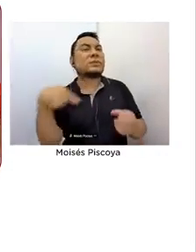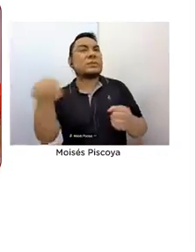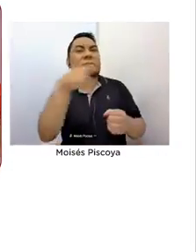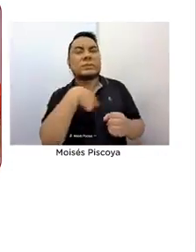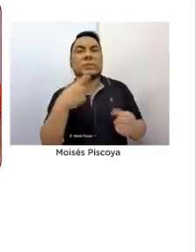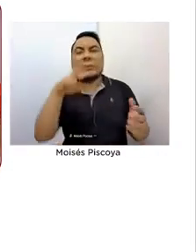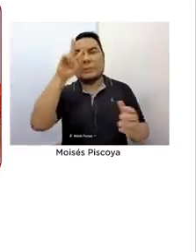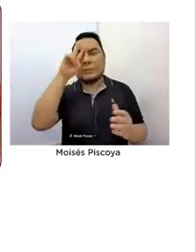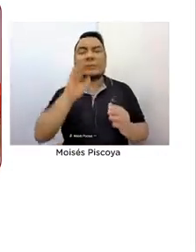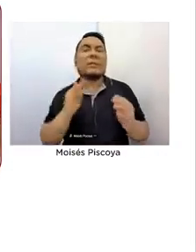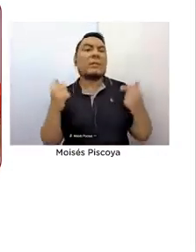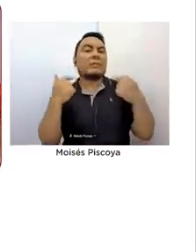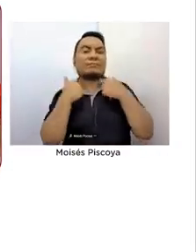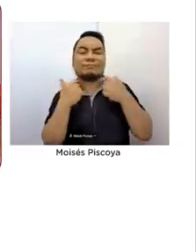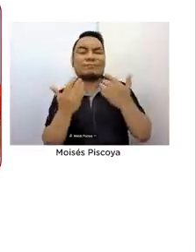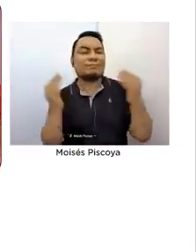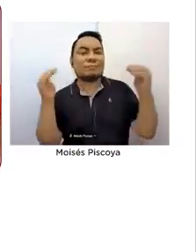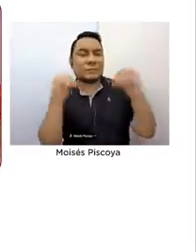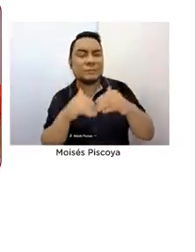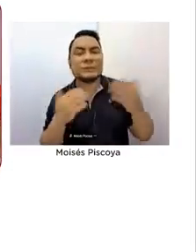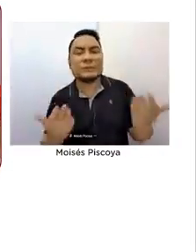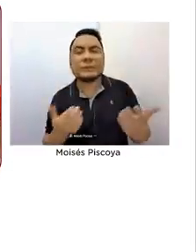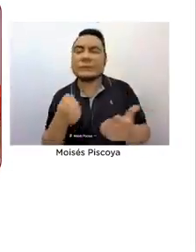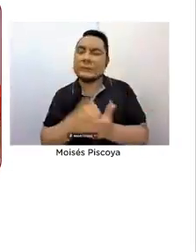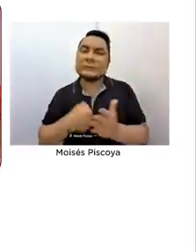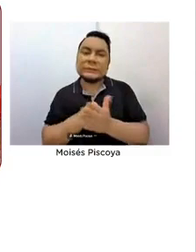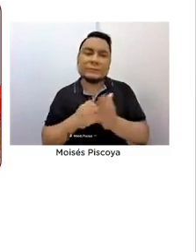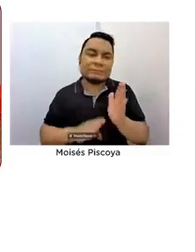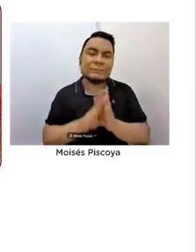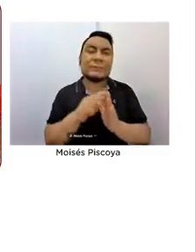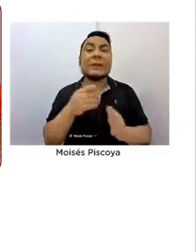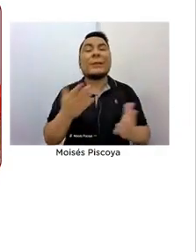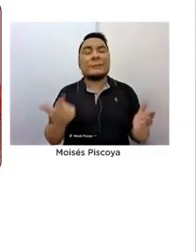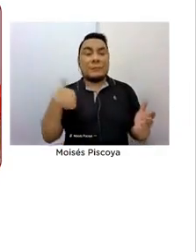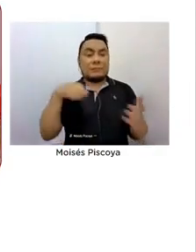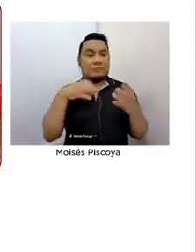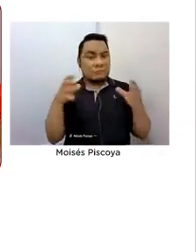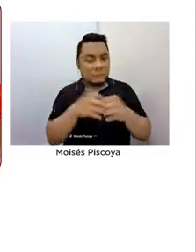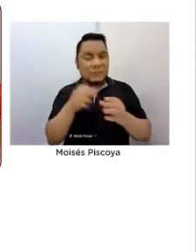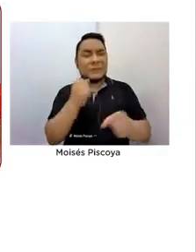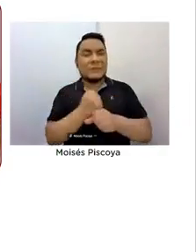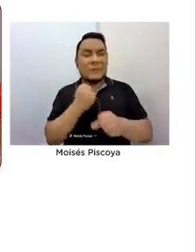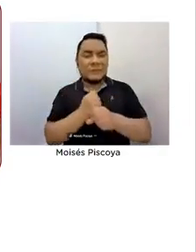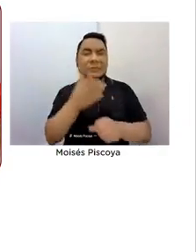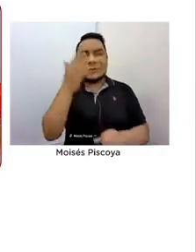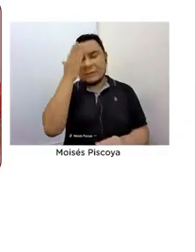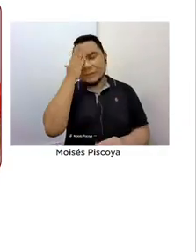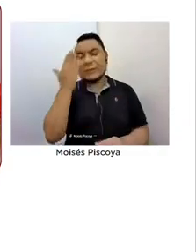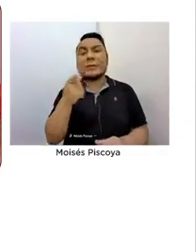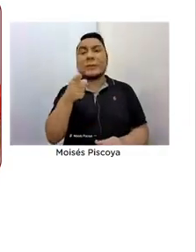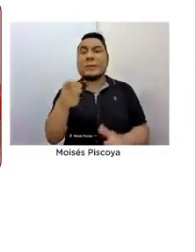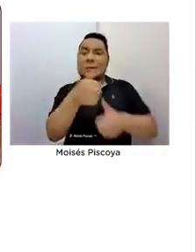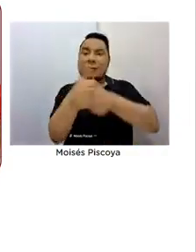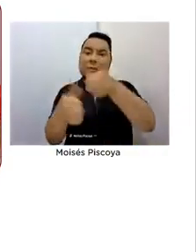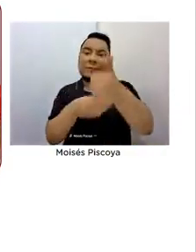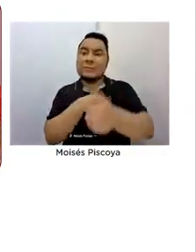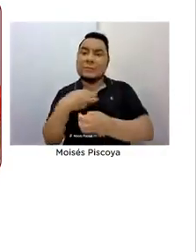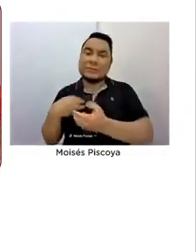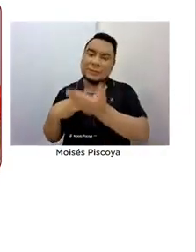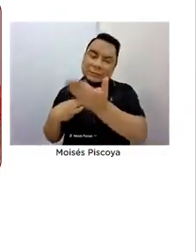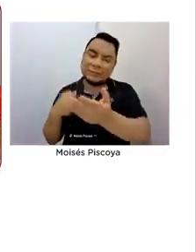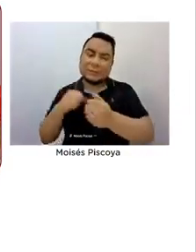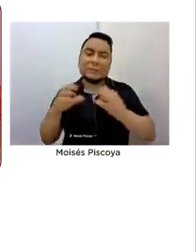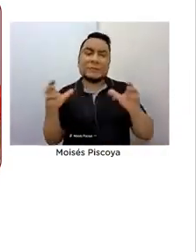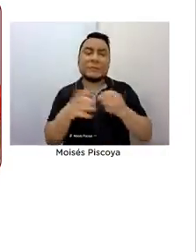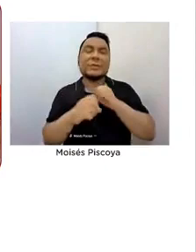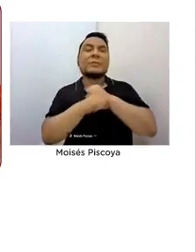a tener que pagar. Entonces, eso es nuestra parte. Ustedes saben también, Kia, viceministra, amigos, que la Dirección